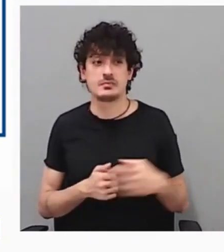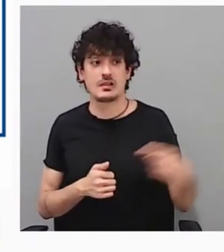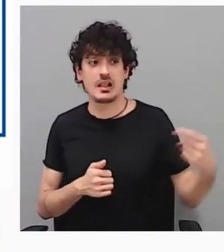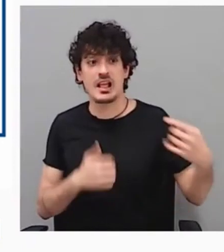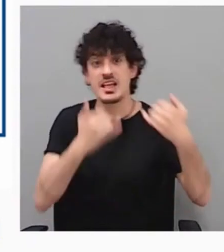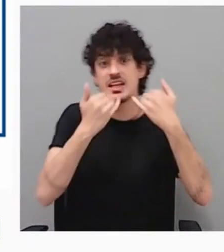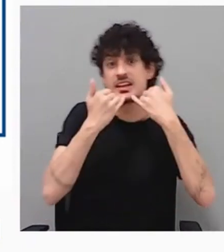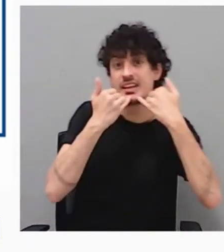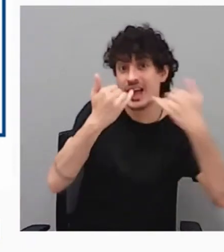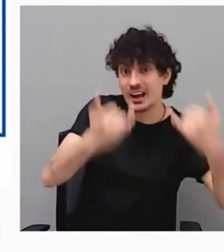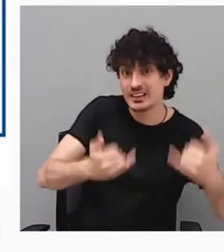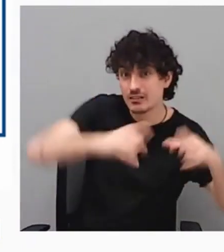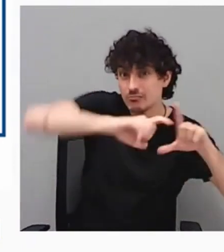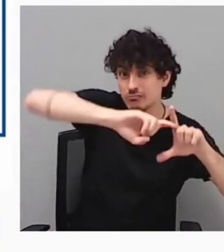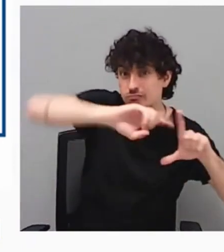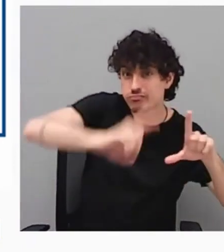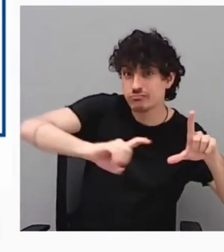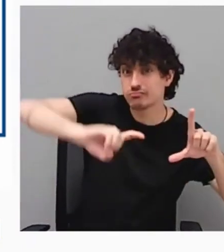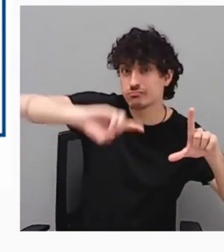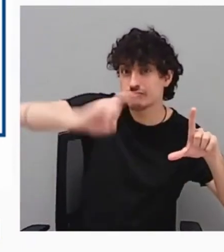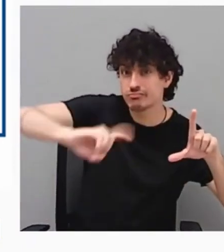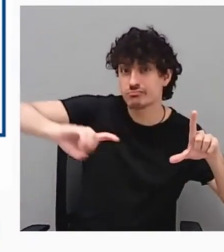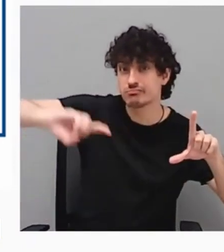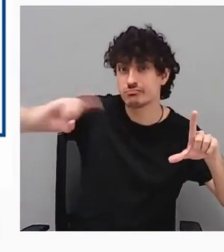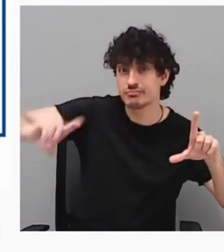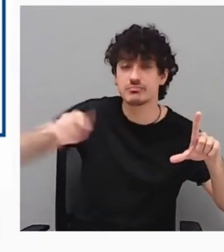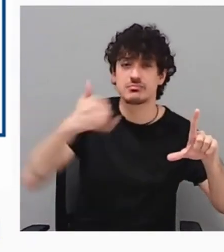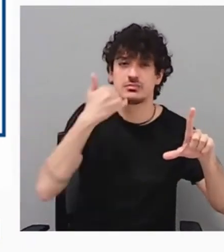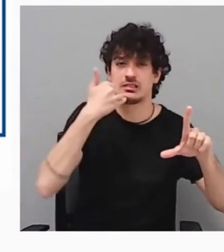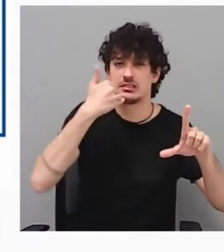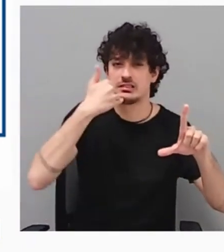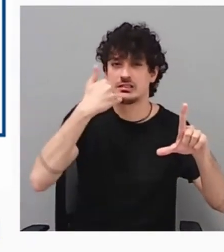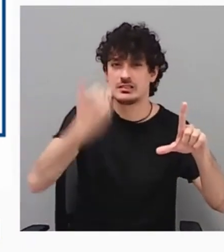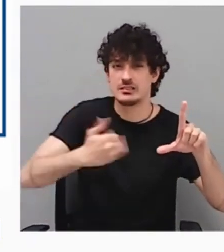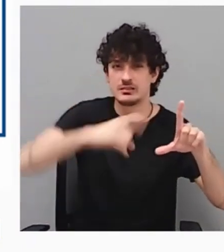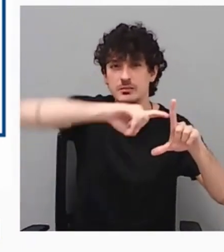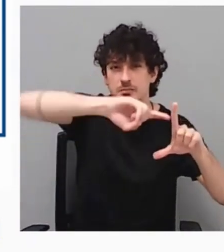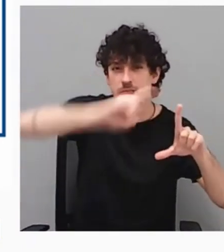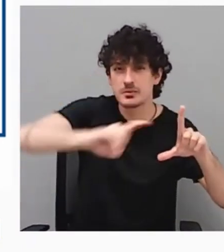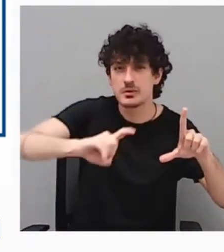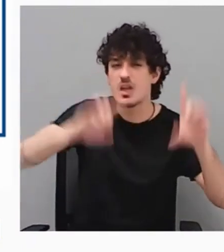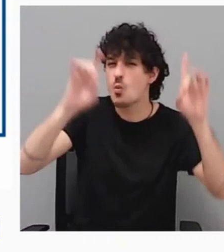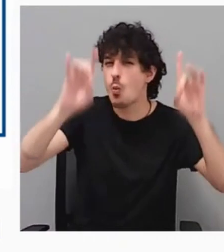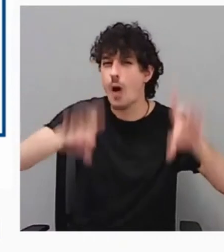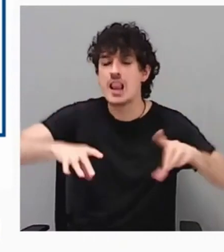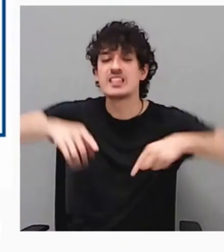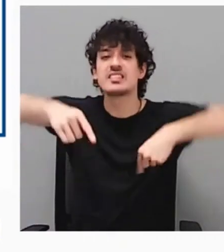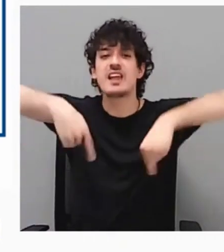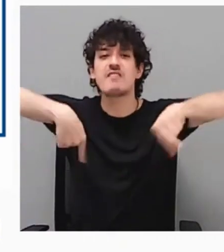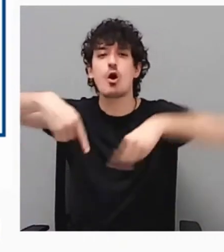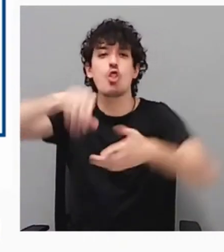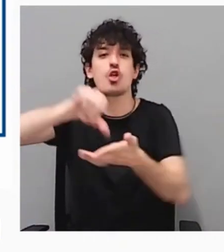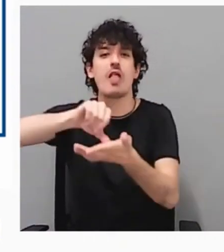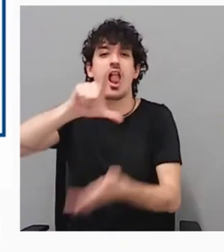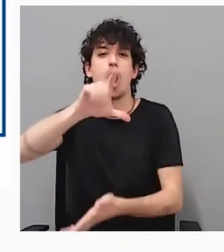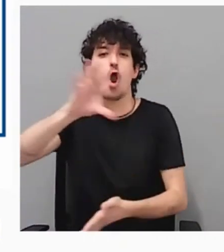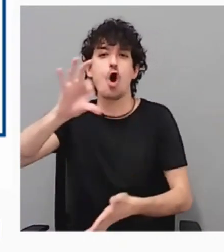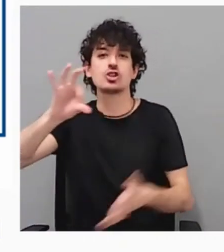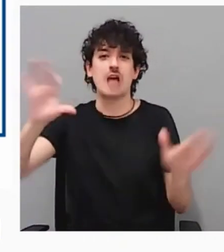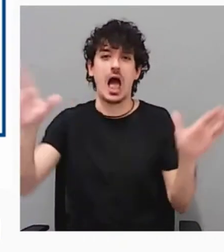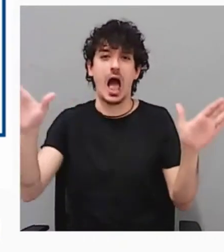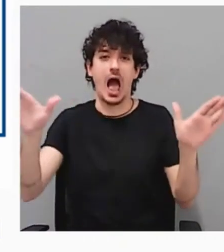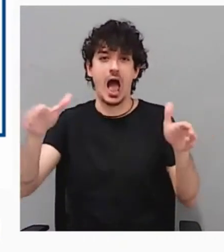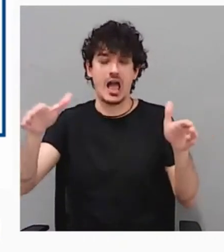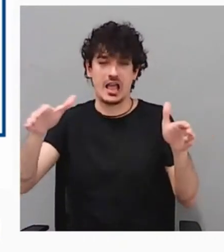que coinciden con el patrón del tráfico de Los Ángeles. Como eres tan pequeño, como las